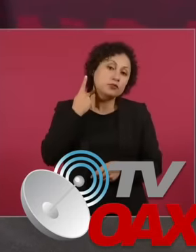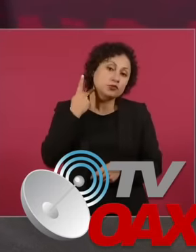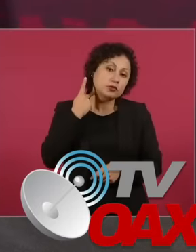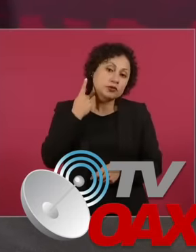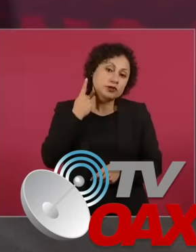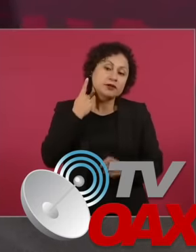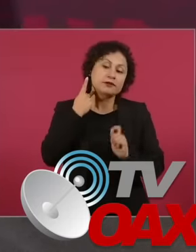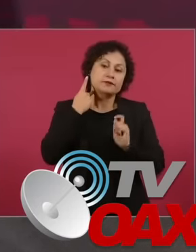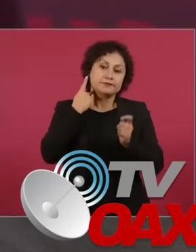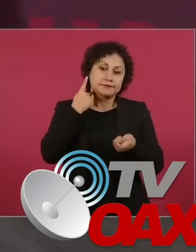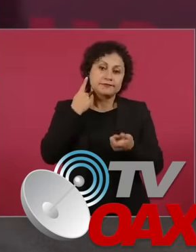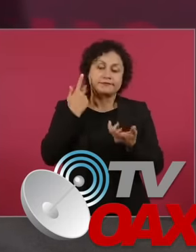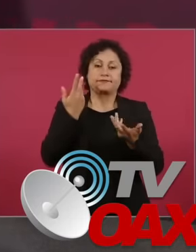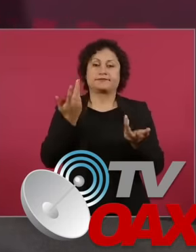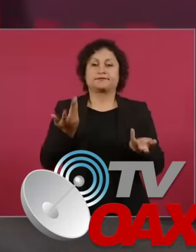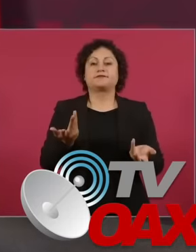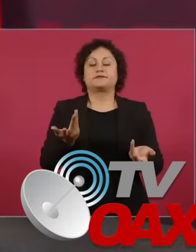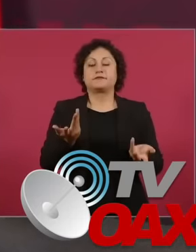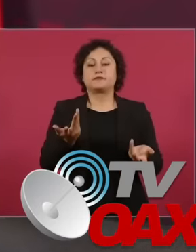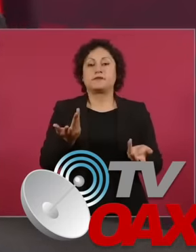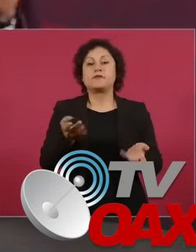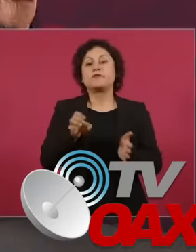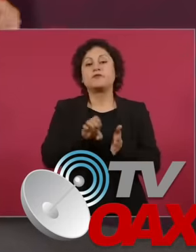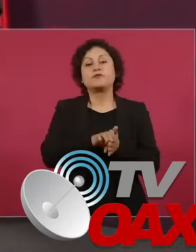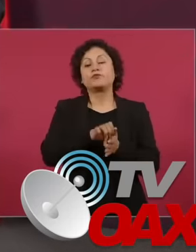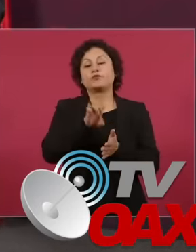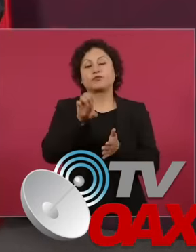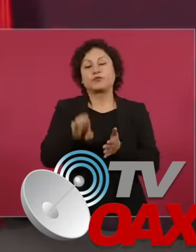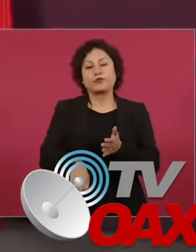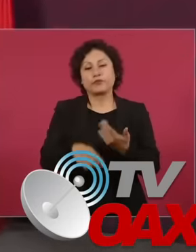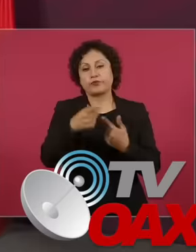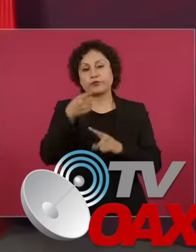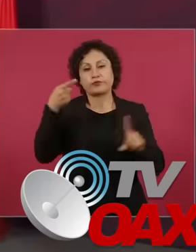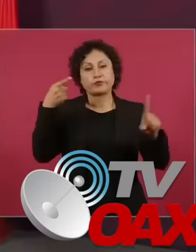que tiene que ver con hacer a un lado